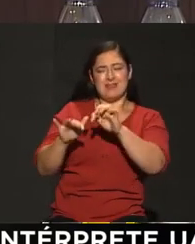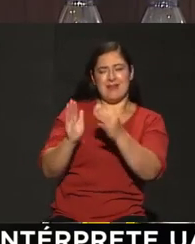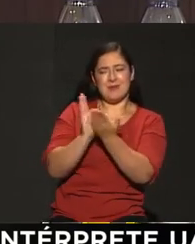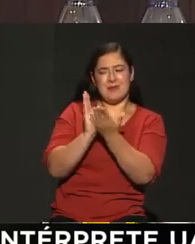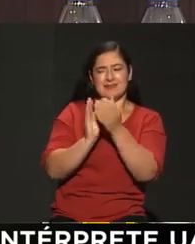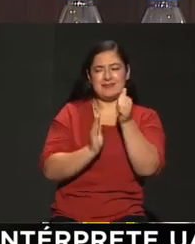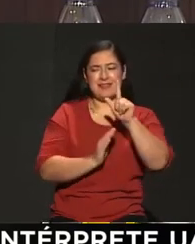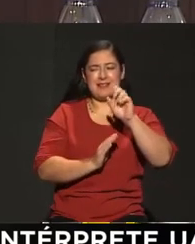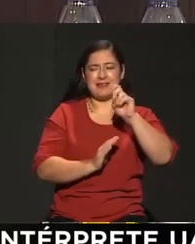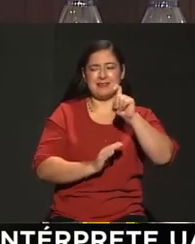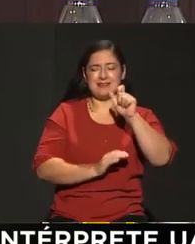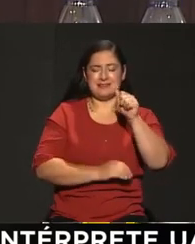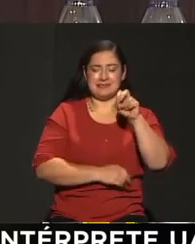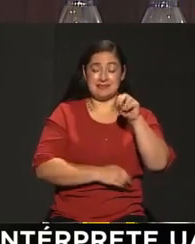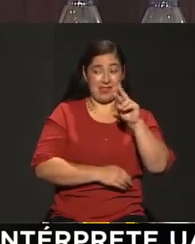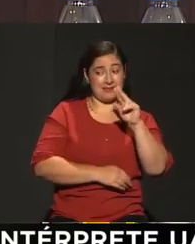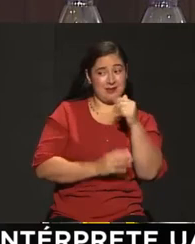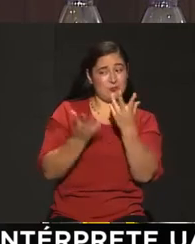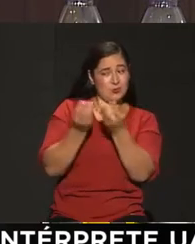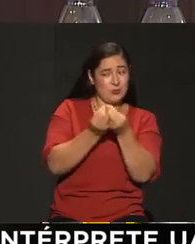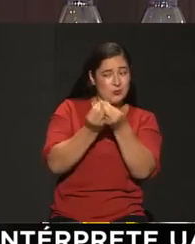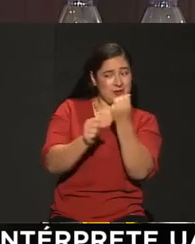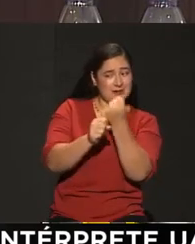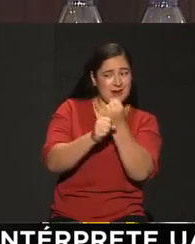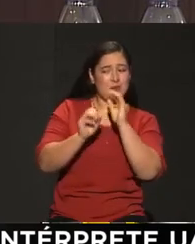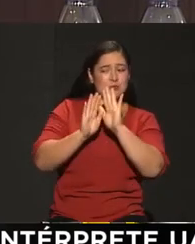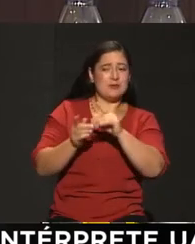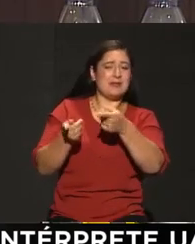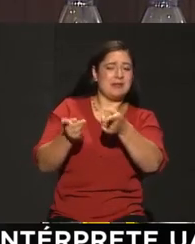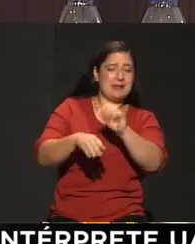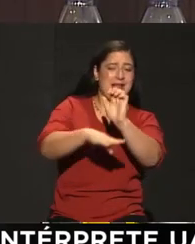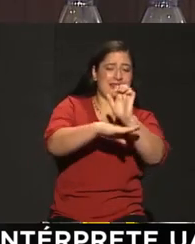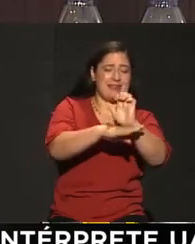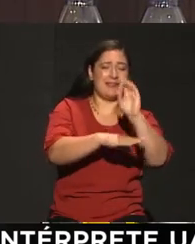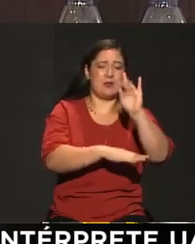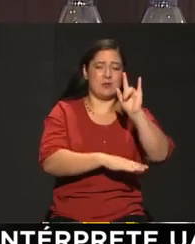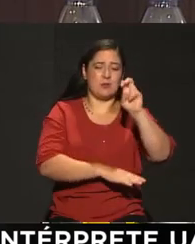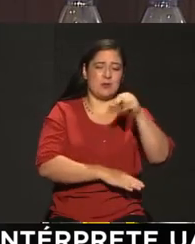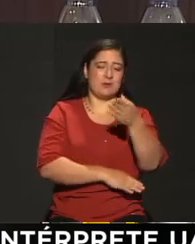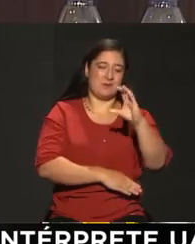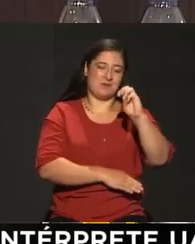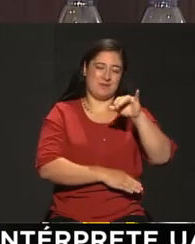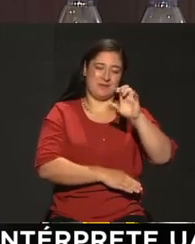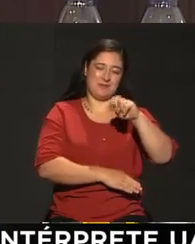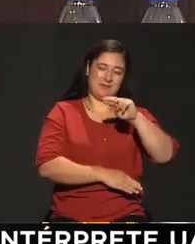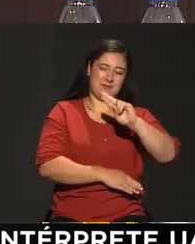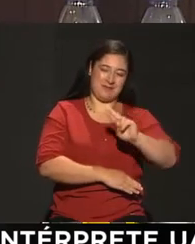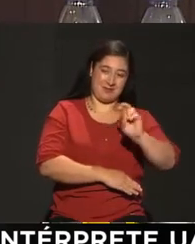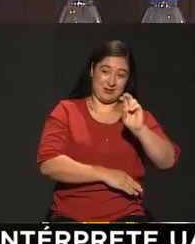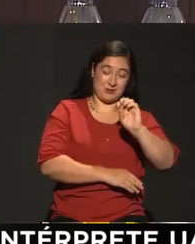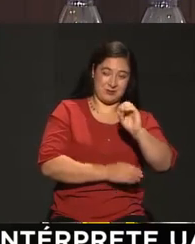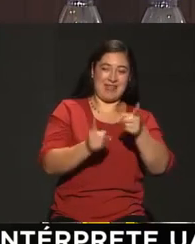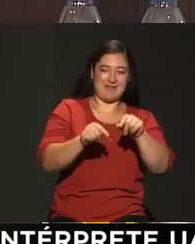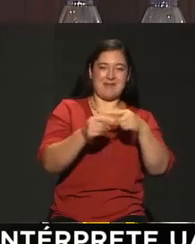por supuesto, para todo su equipo de trabajo, para todo el equipo de trabajo de Buen Comienzo, para las agentes educativas. Y, por supuesto, gratitud para ustedes,